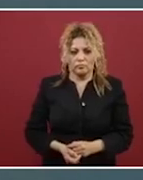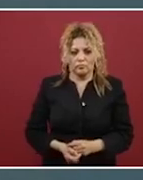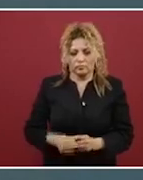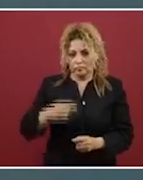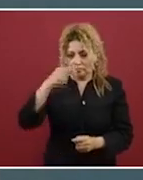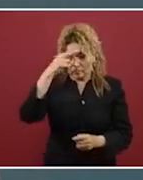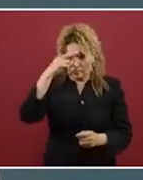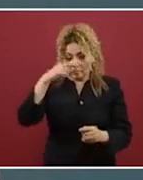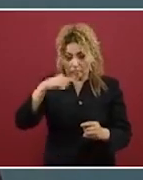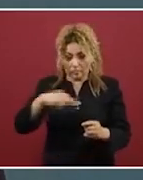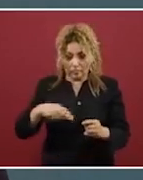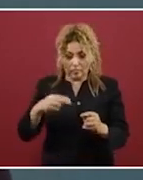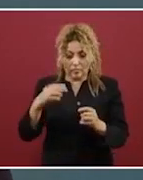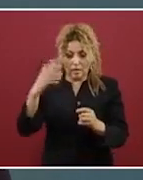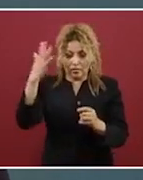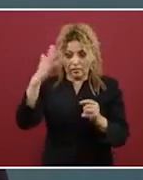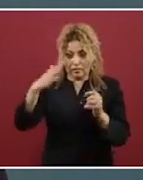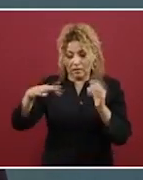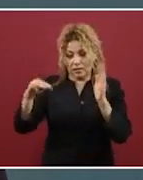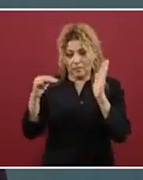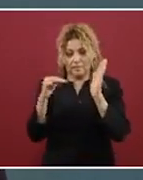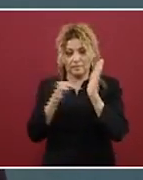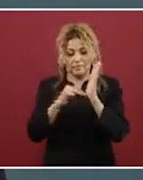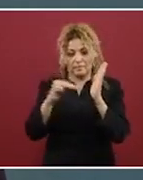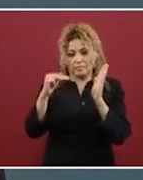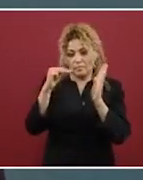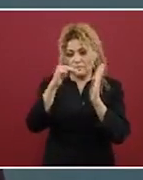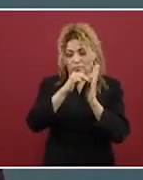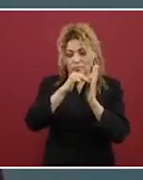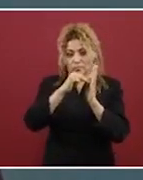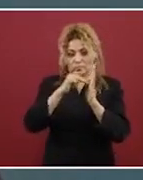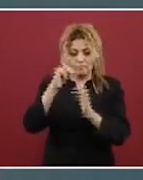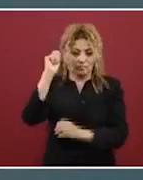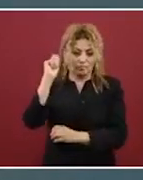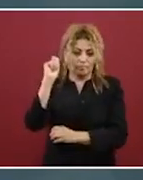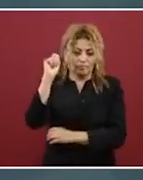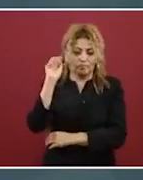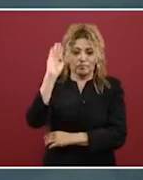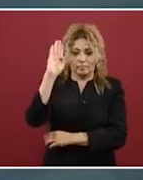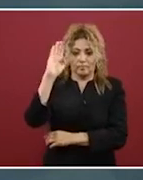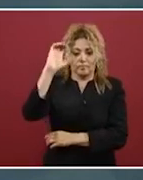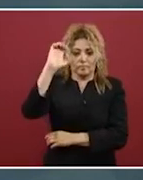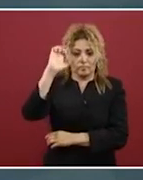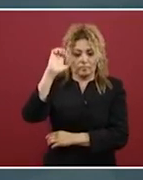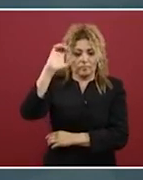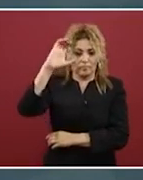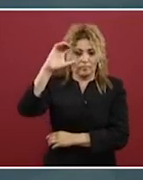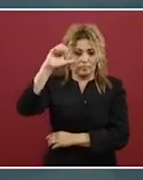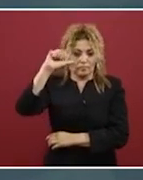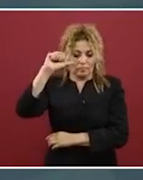10 millones de becas para estudiantes